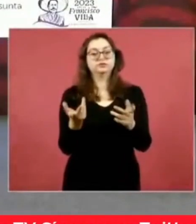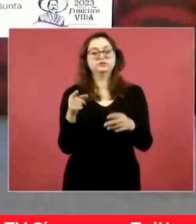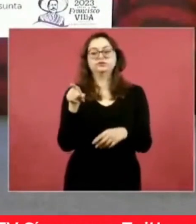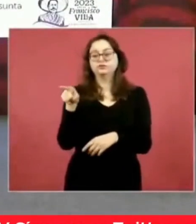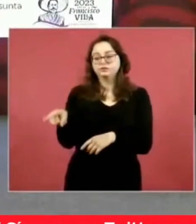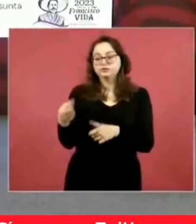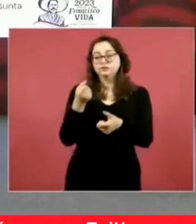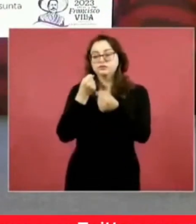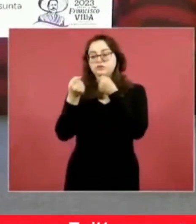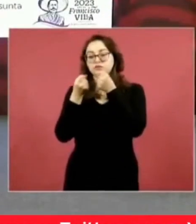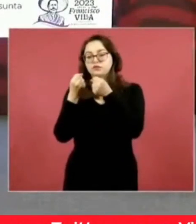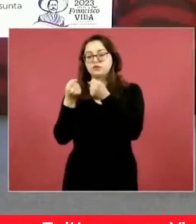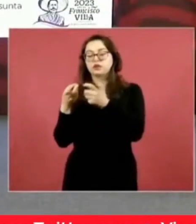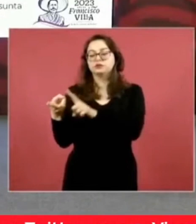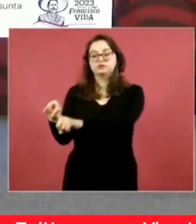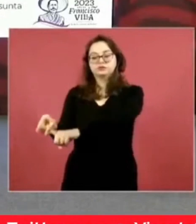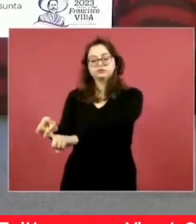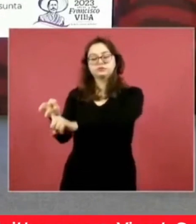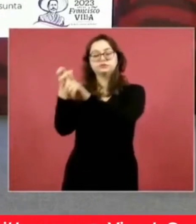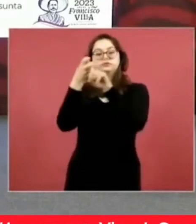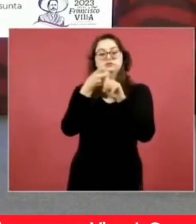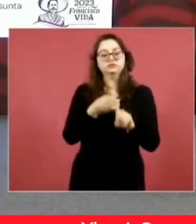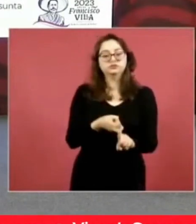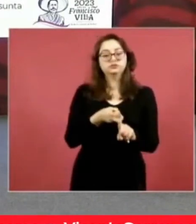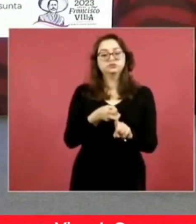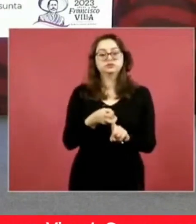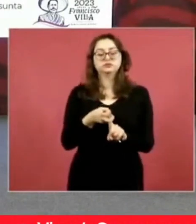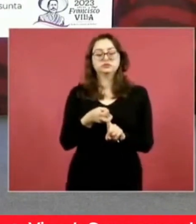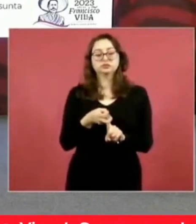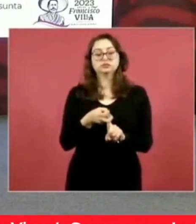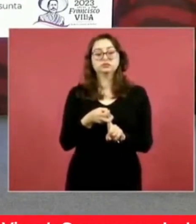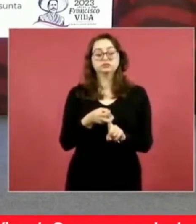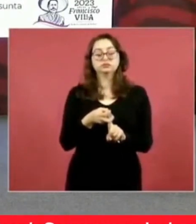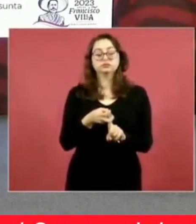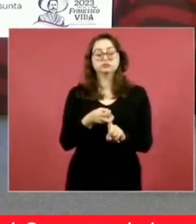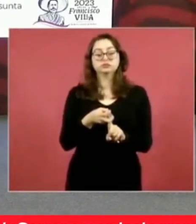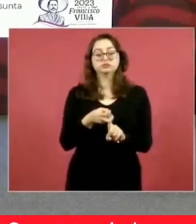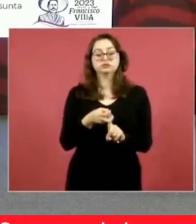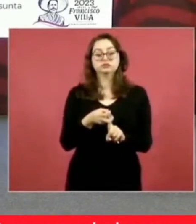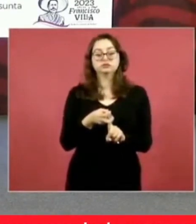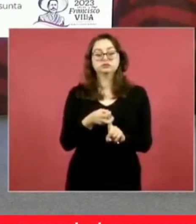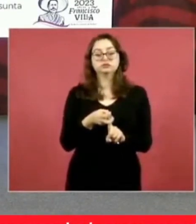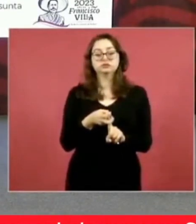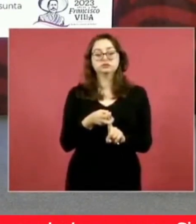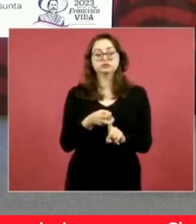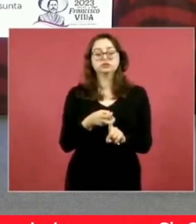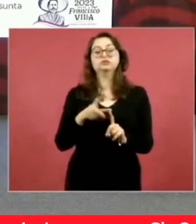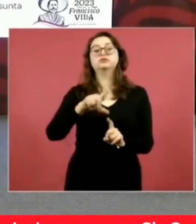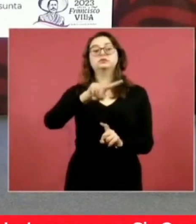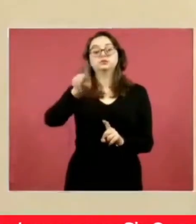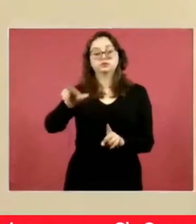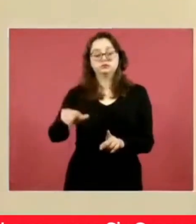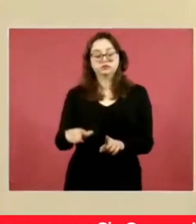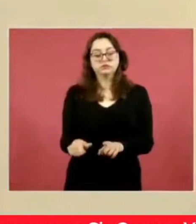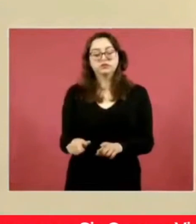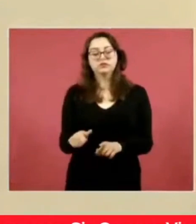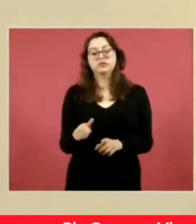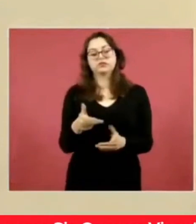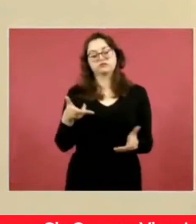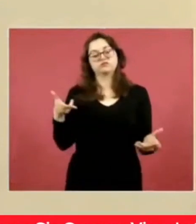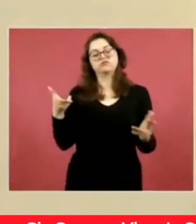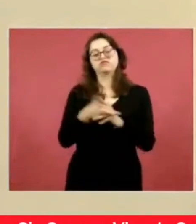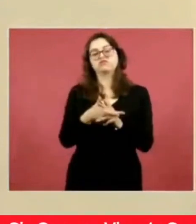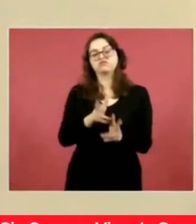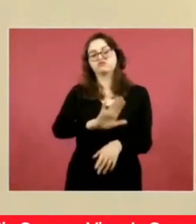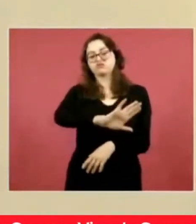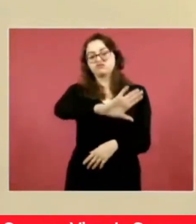privado de su libertad sacado de su domicilio en vill yende y después fue localizado sin vida